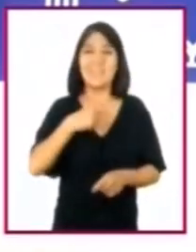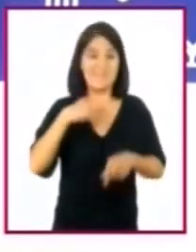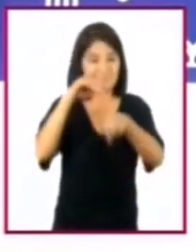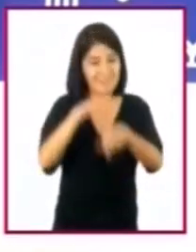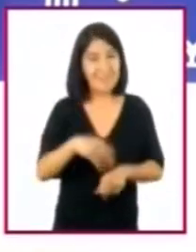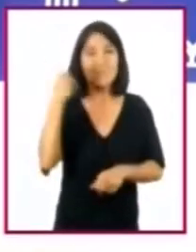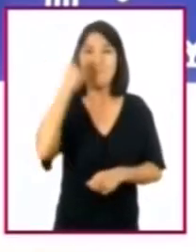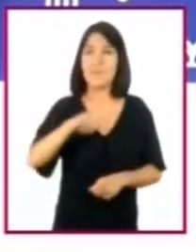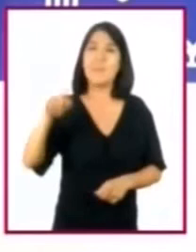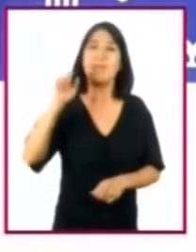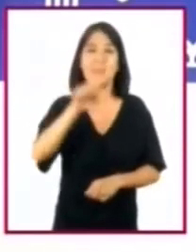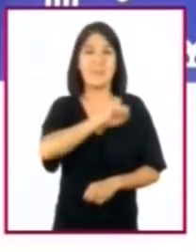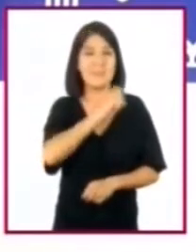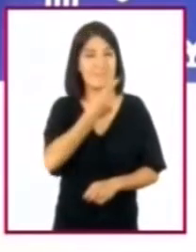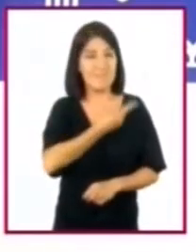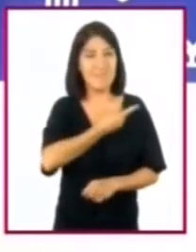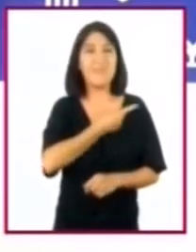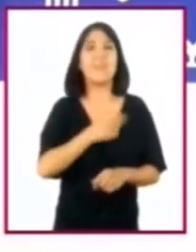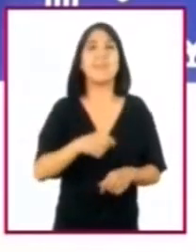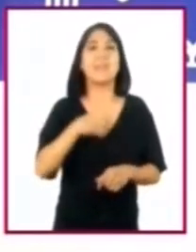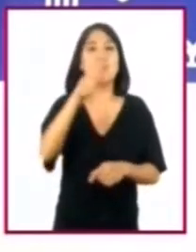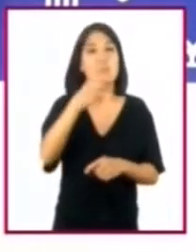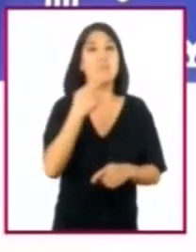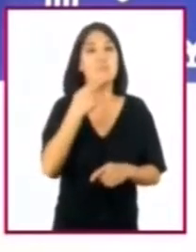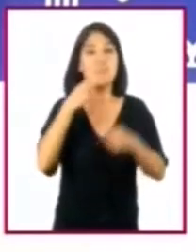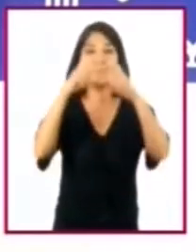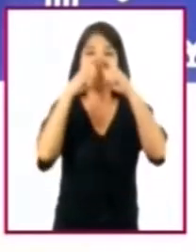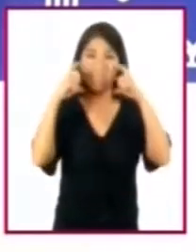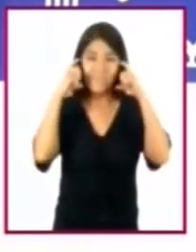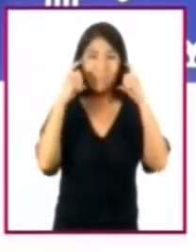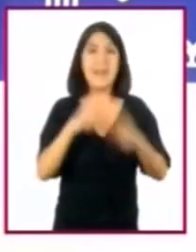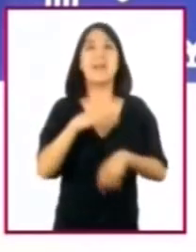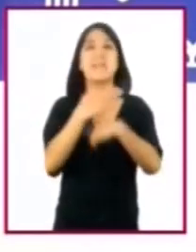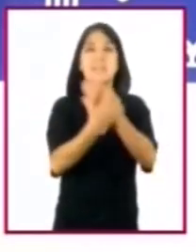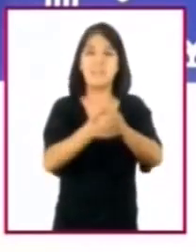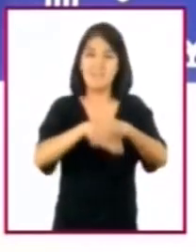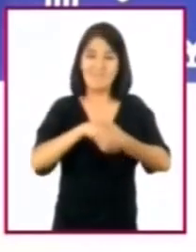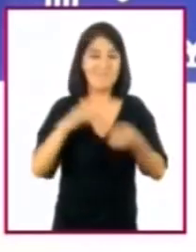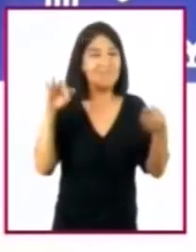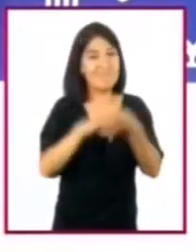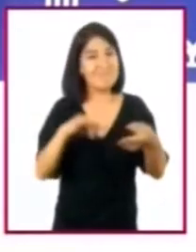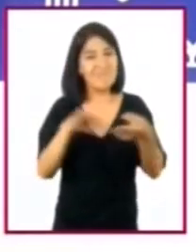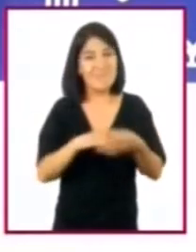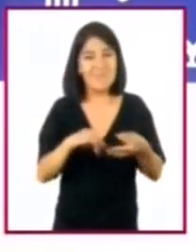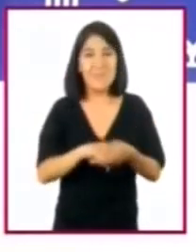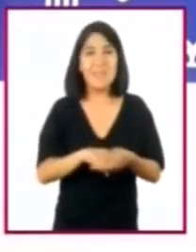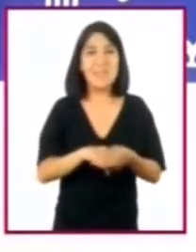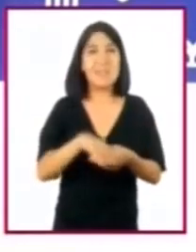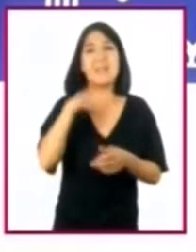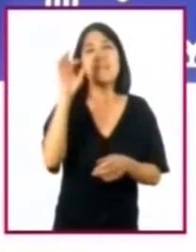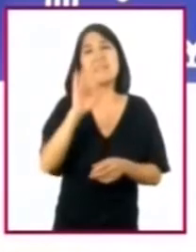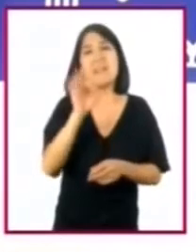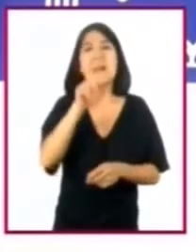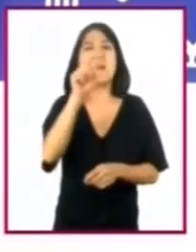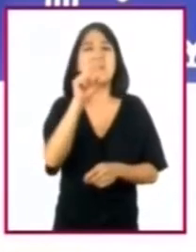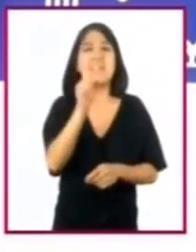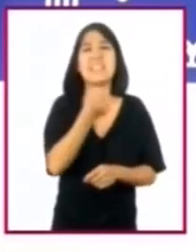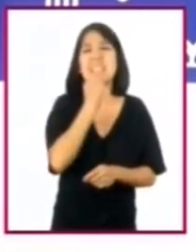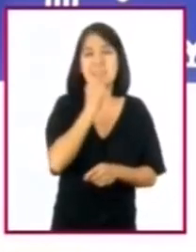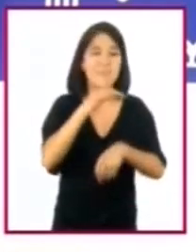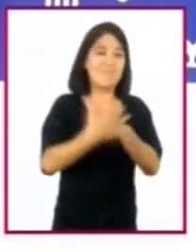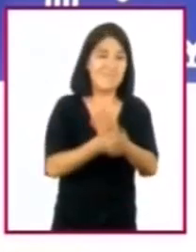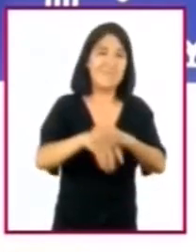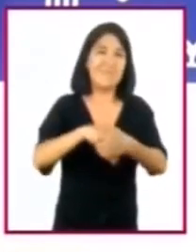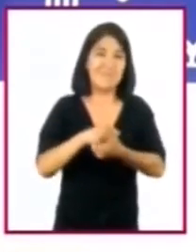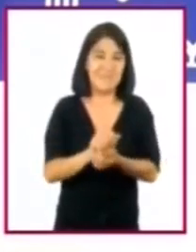de las autoridades de salud. Usar cubrebocas, lavarse las manos constantemente, por lo menos durante 20